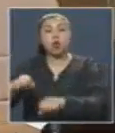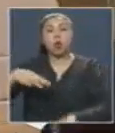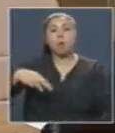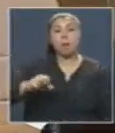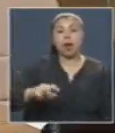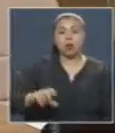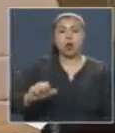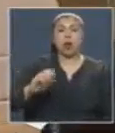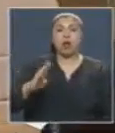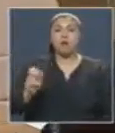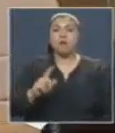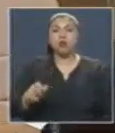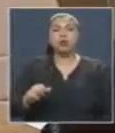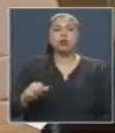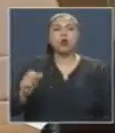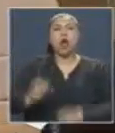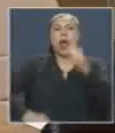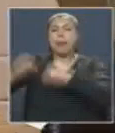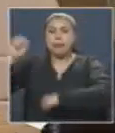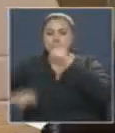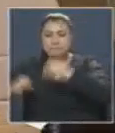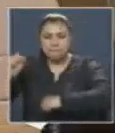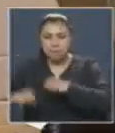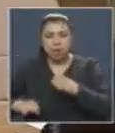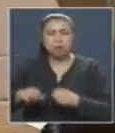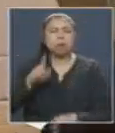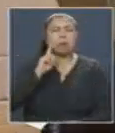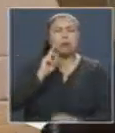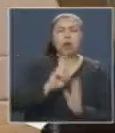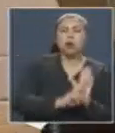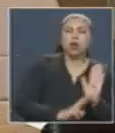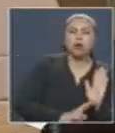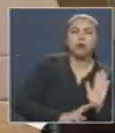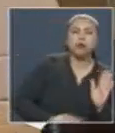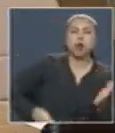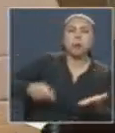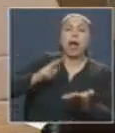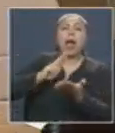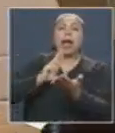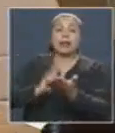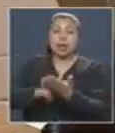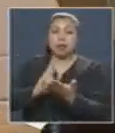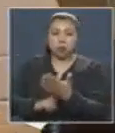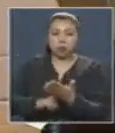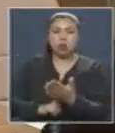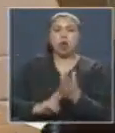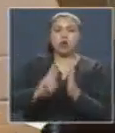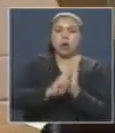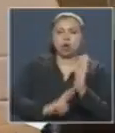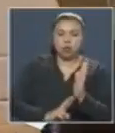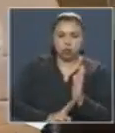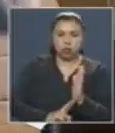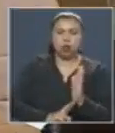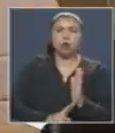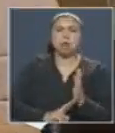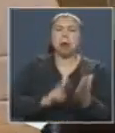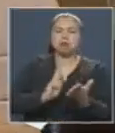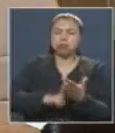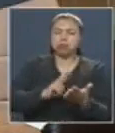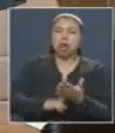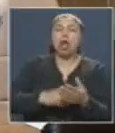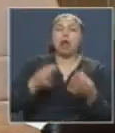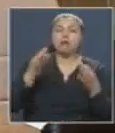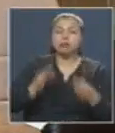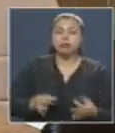Bustos, con los dirigentes empresariales, para tener una reforma tributaria de verdad, una reforma previsional de verdad,